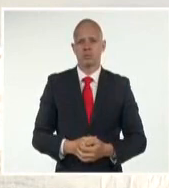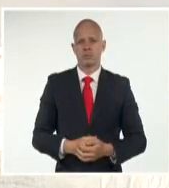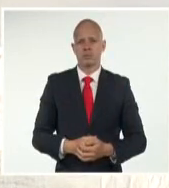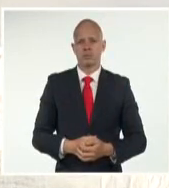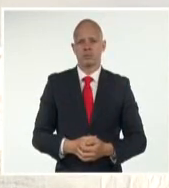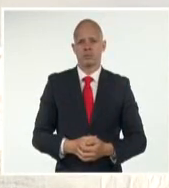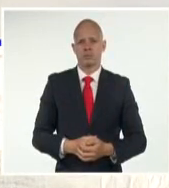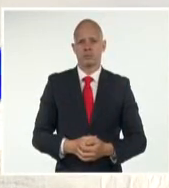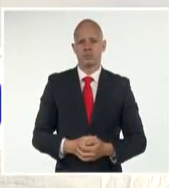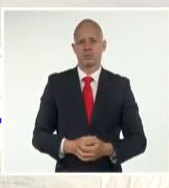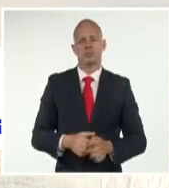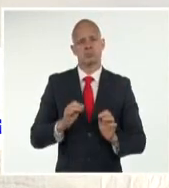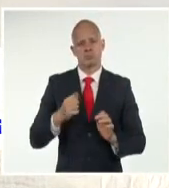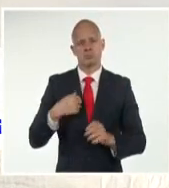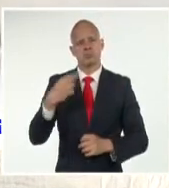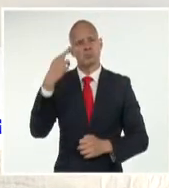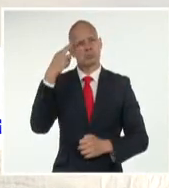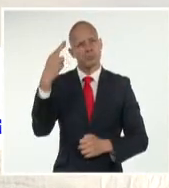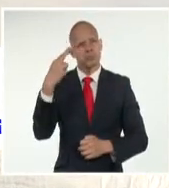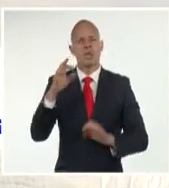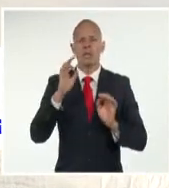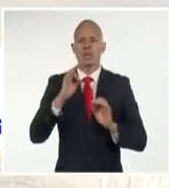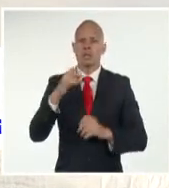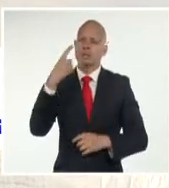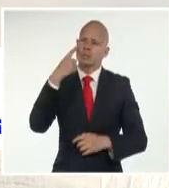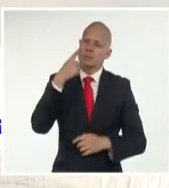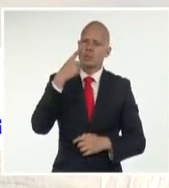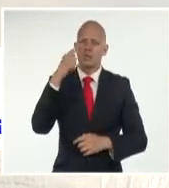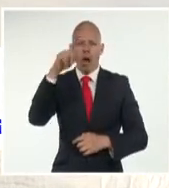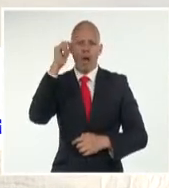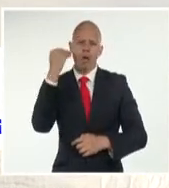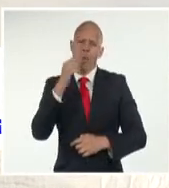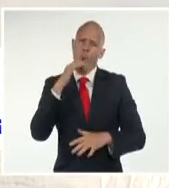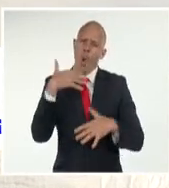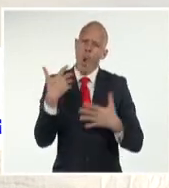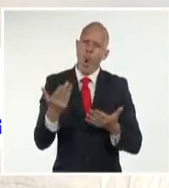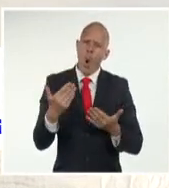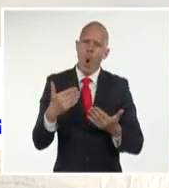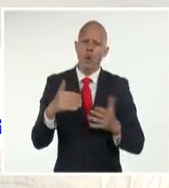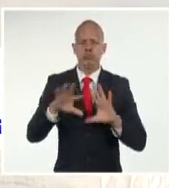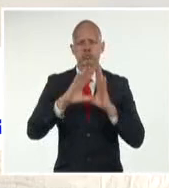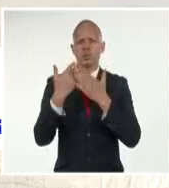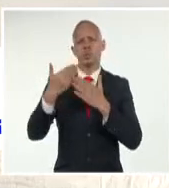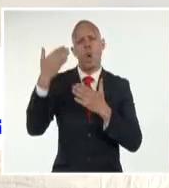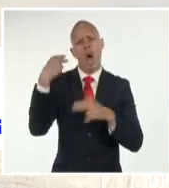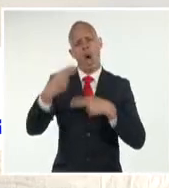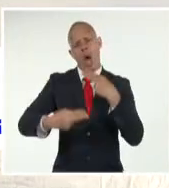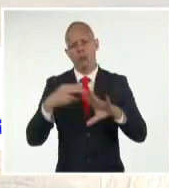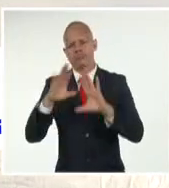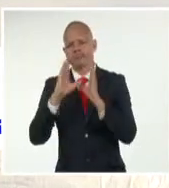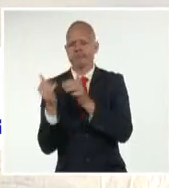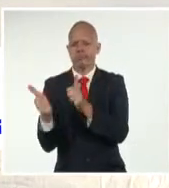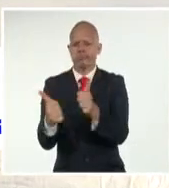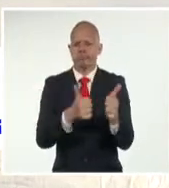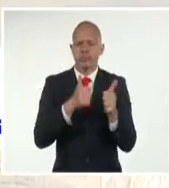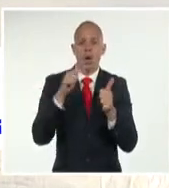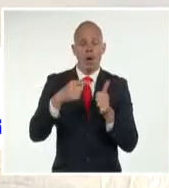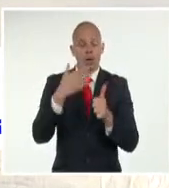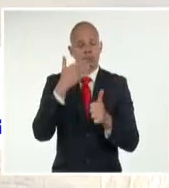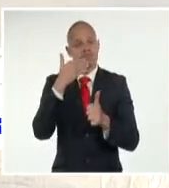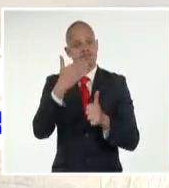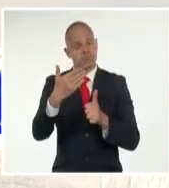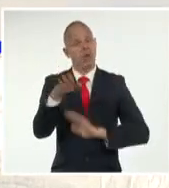la referencia, estudiando su vida, la obra, lo que hizo, lo que representa para las mujeres